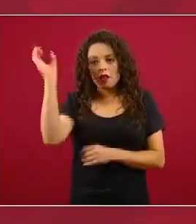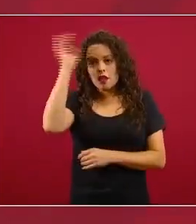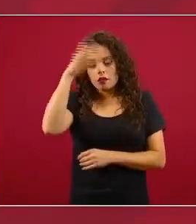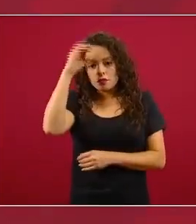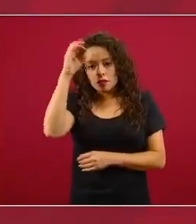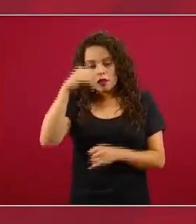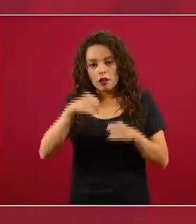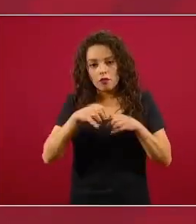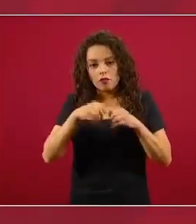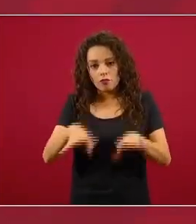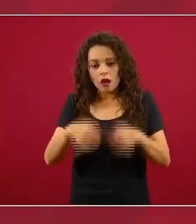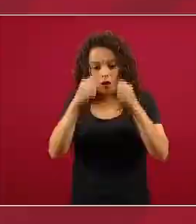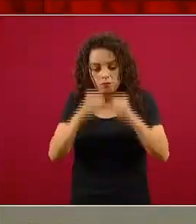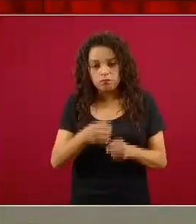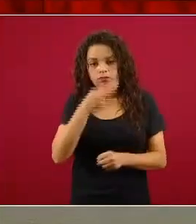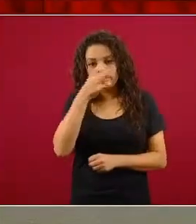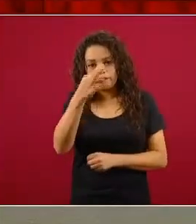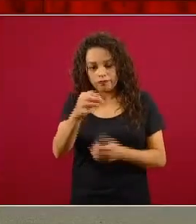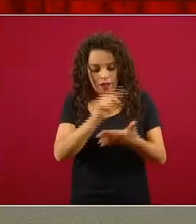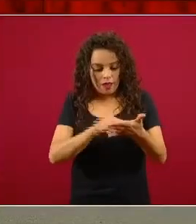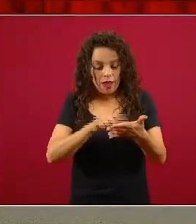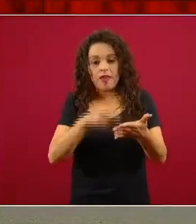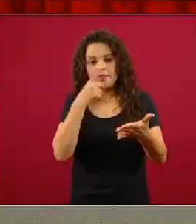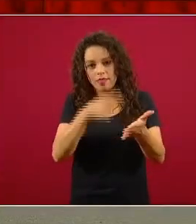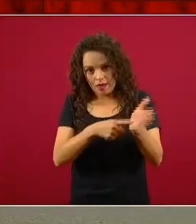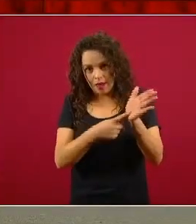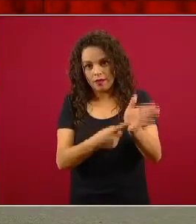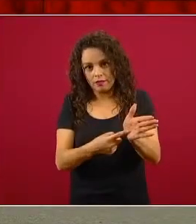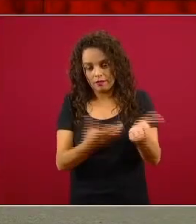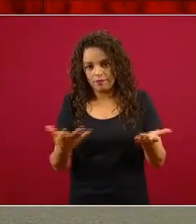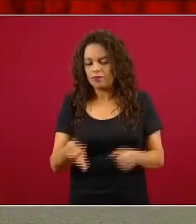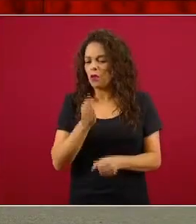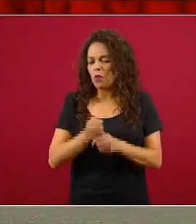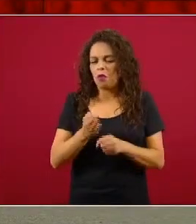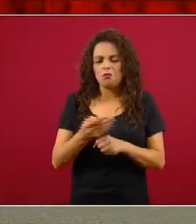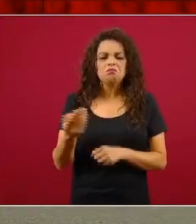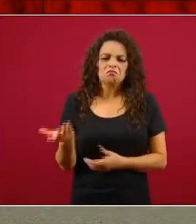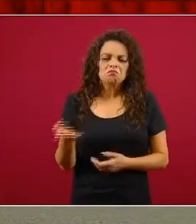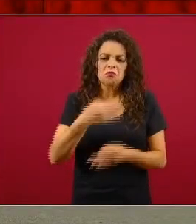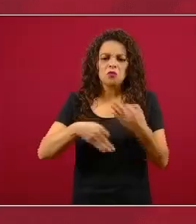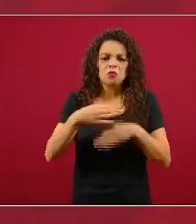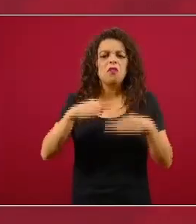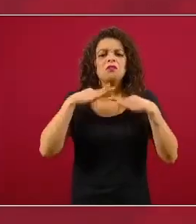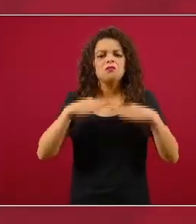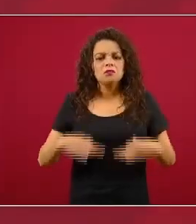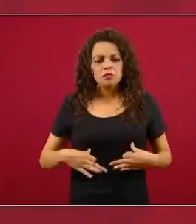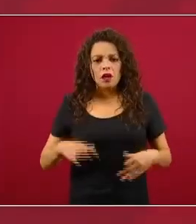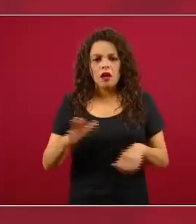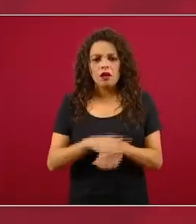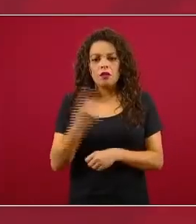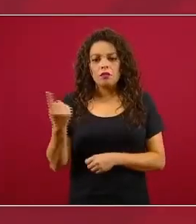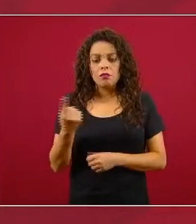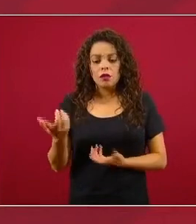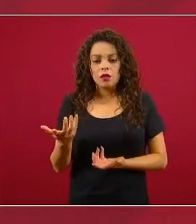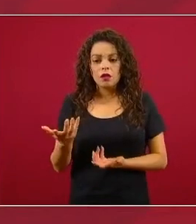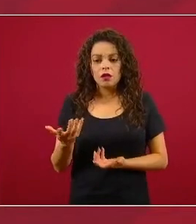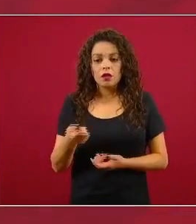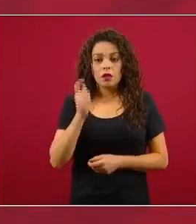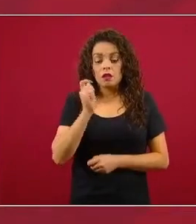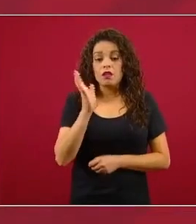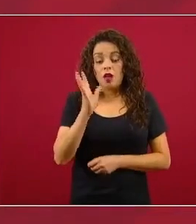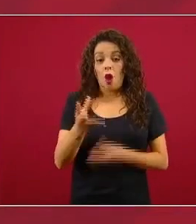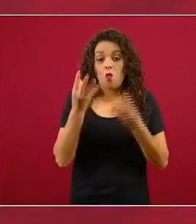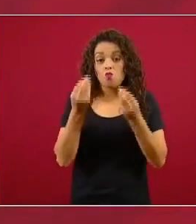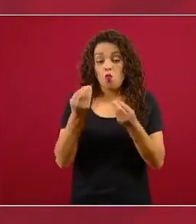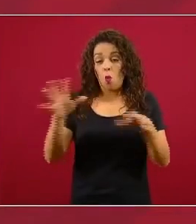podemos decir con tranquilidad que hasta el momento no se ha detectado alguna de las múltiples, de las ya miles de mutaciones